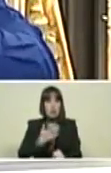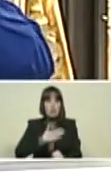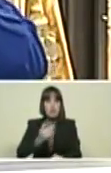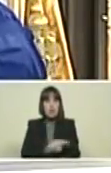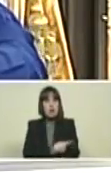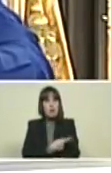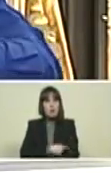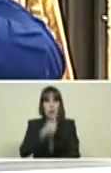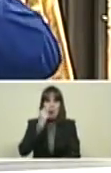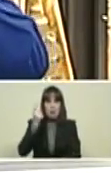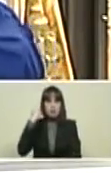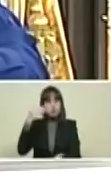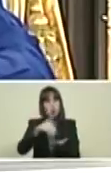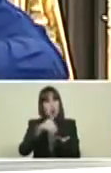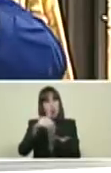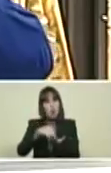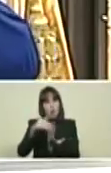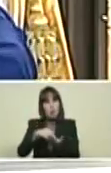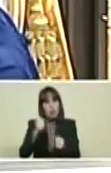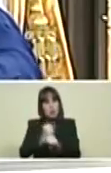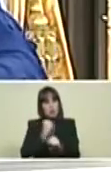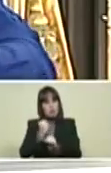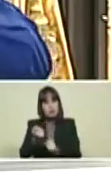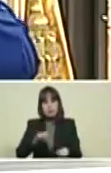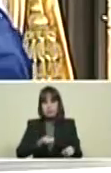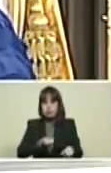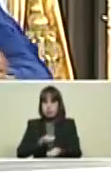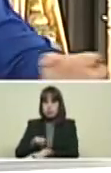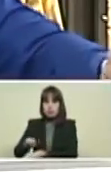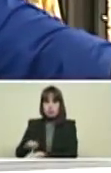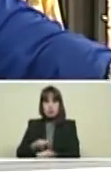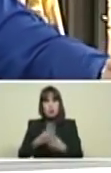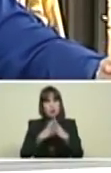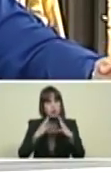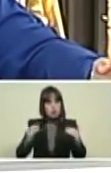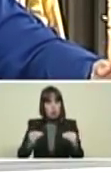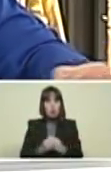mis hermanas, obreros, obreras, trabajadores, trabajadoras,